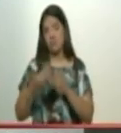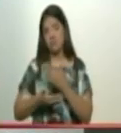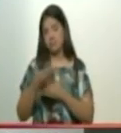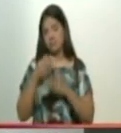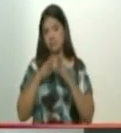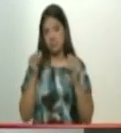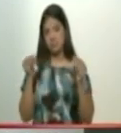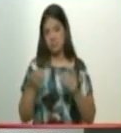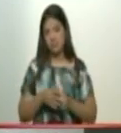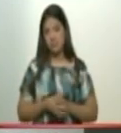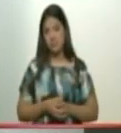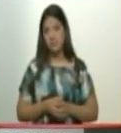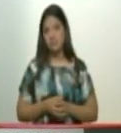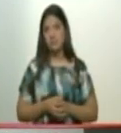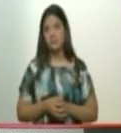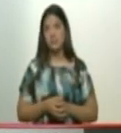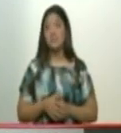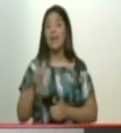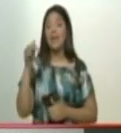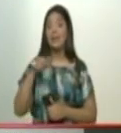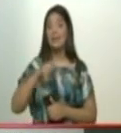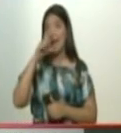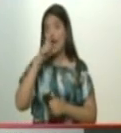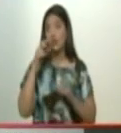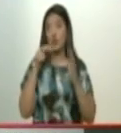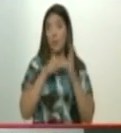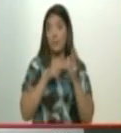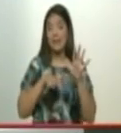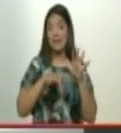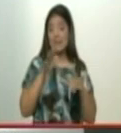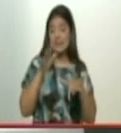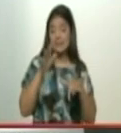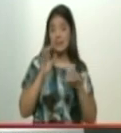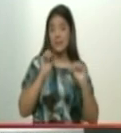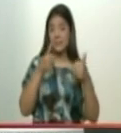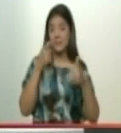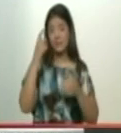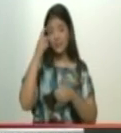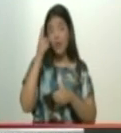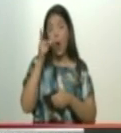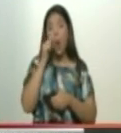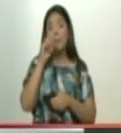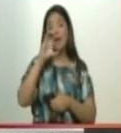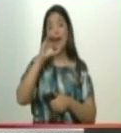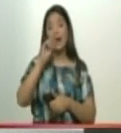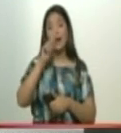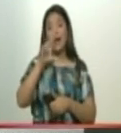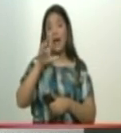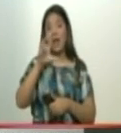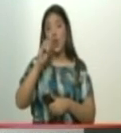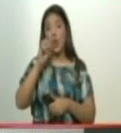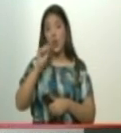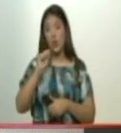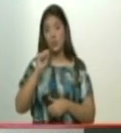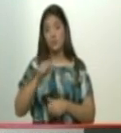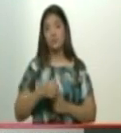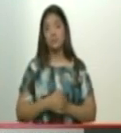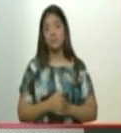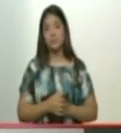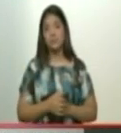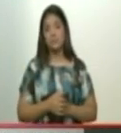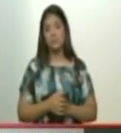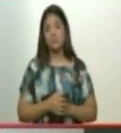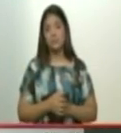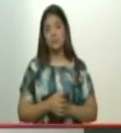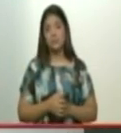logísticamente. Este año, en el 2015, en los primeros días, el ciudadano Carlos Eduardo Trejo Mosquera le ofrece en